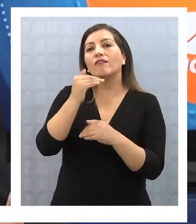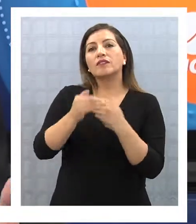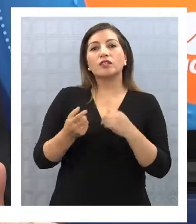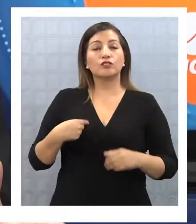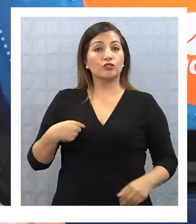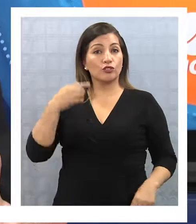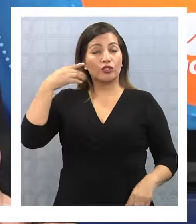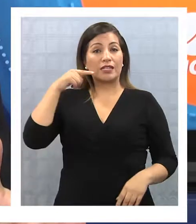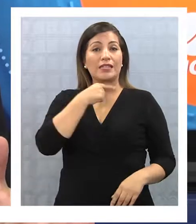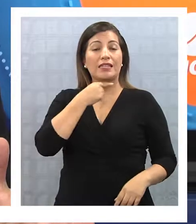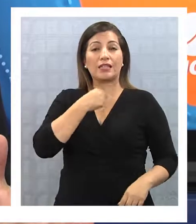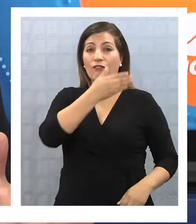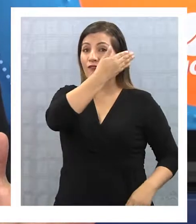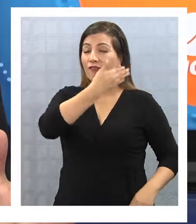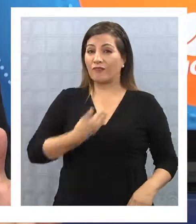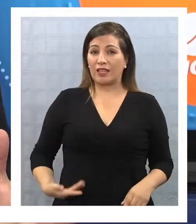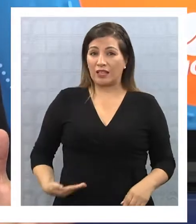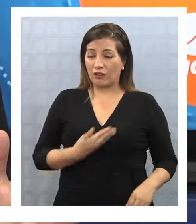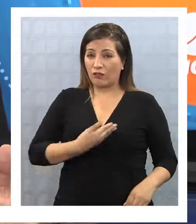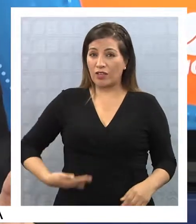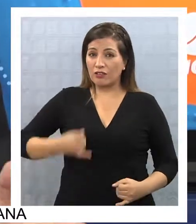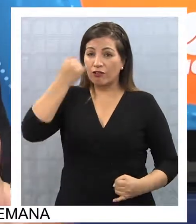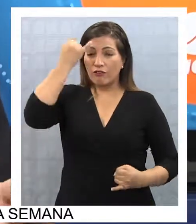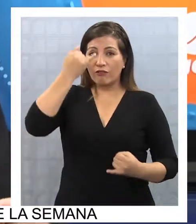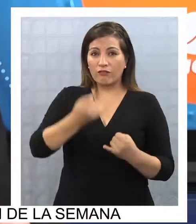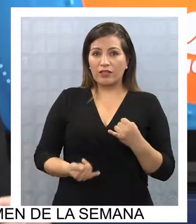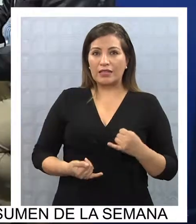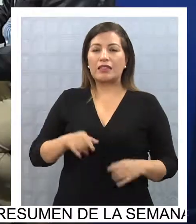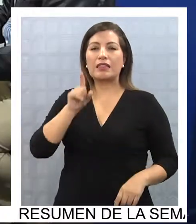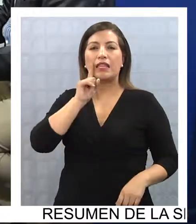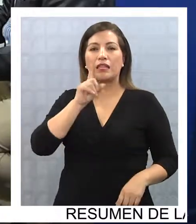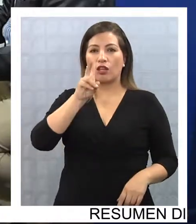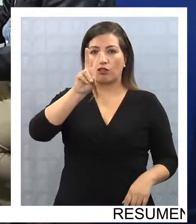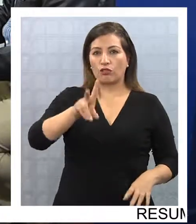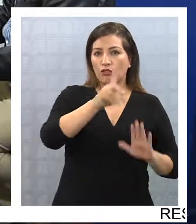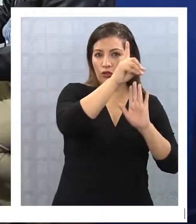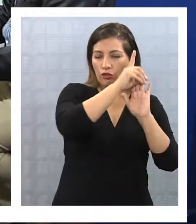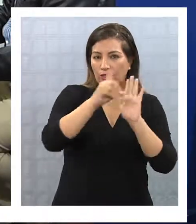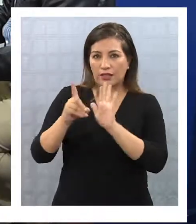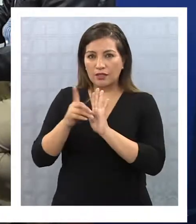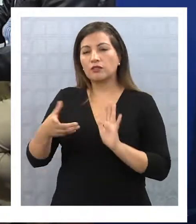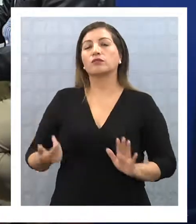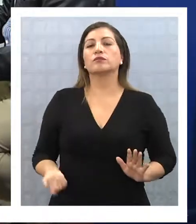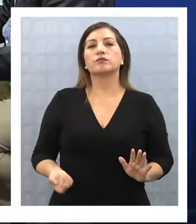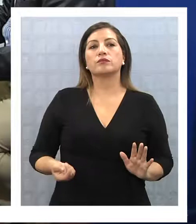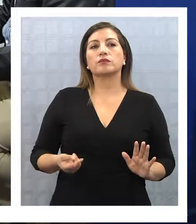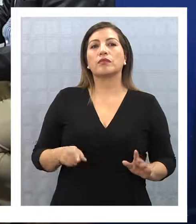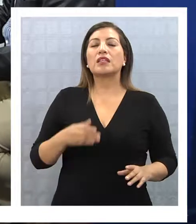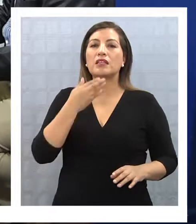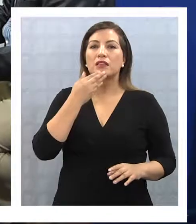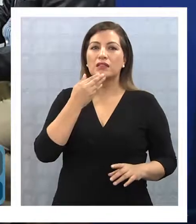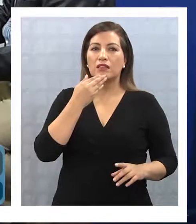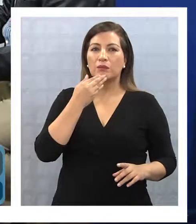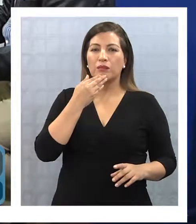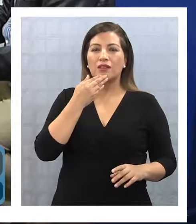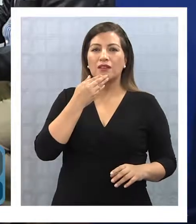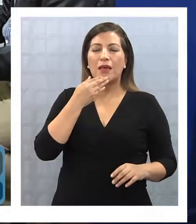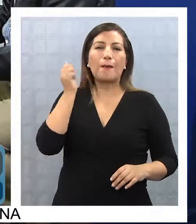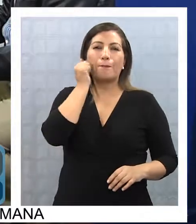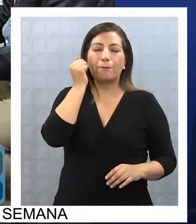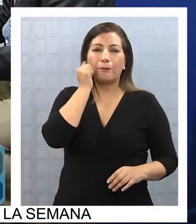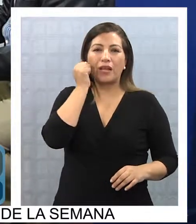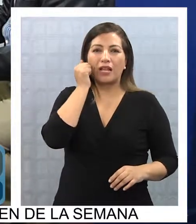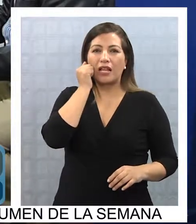2 decretos de valorización y recolección en envases y embalaje, y algunos de los productos del clúster automotriz, que